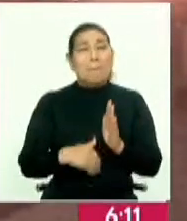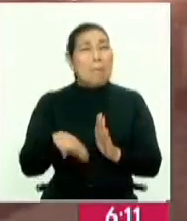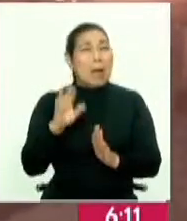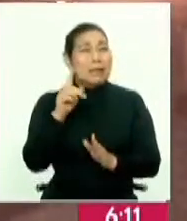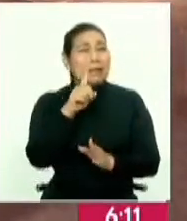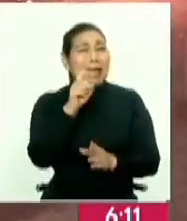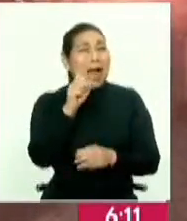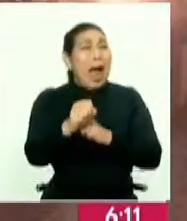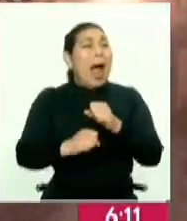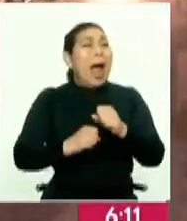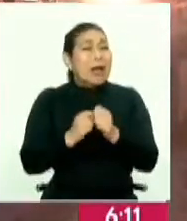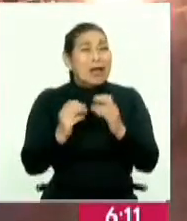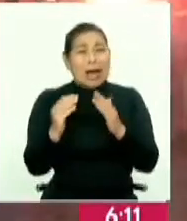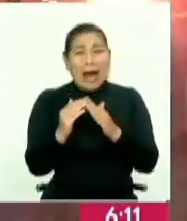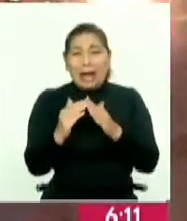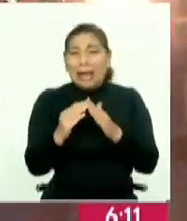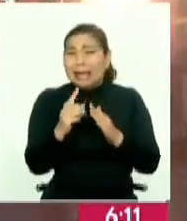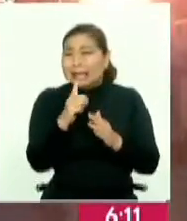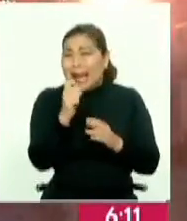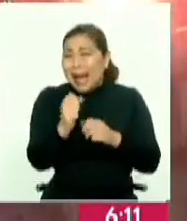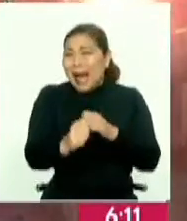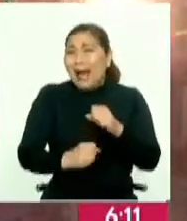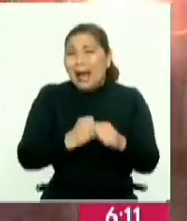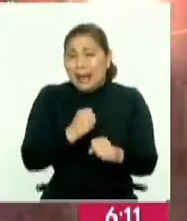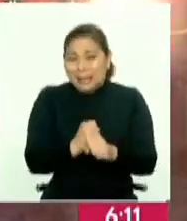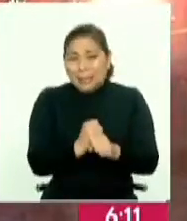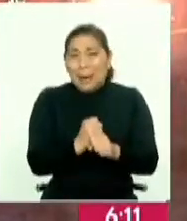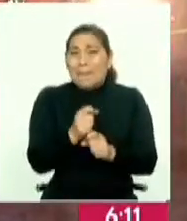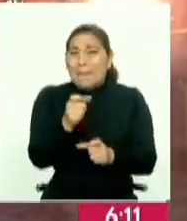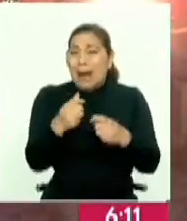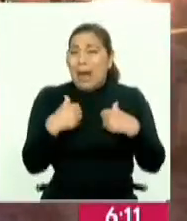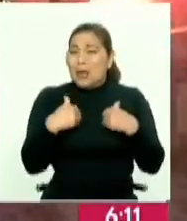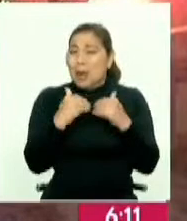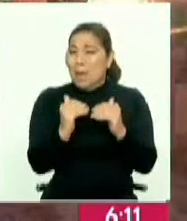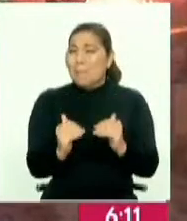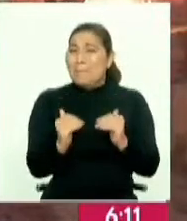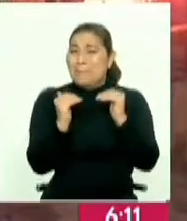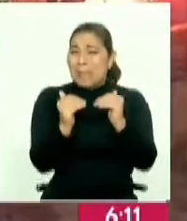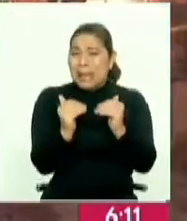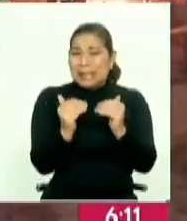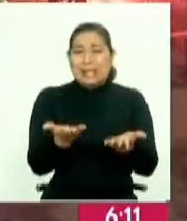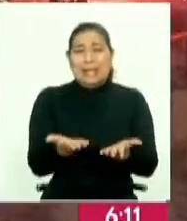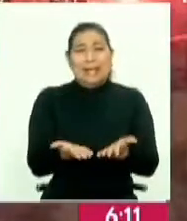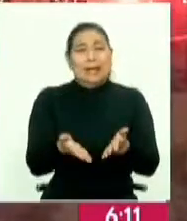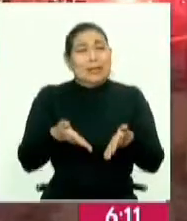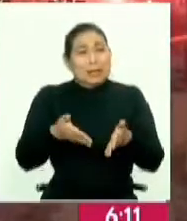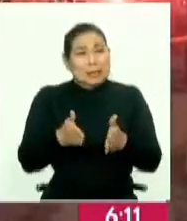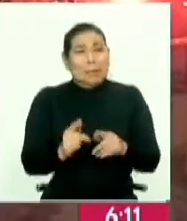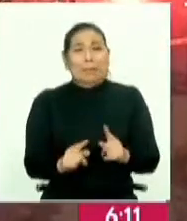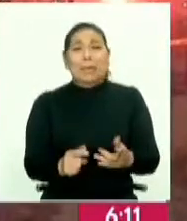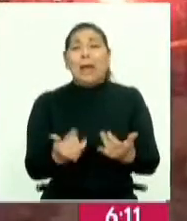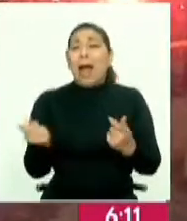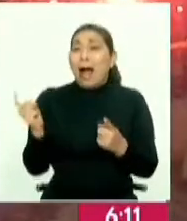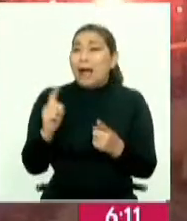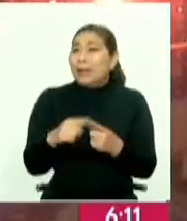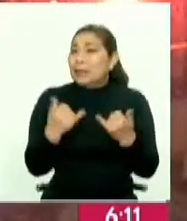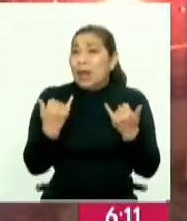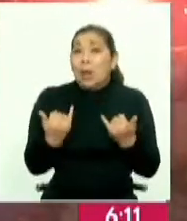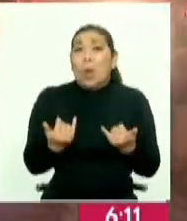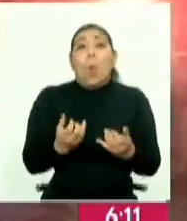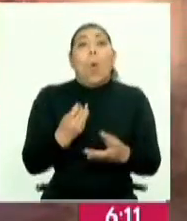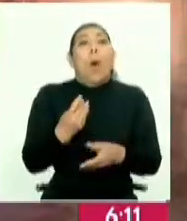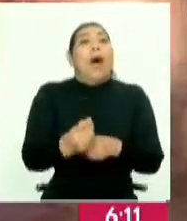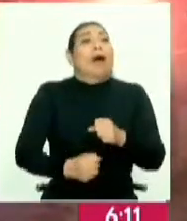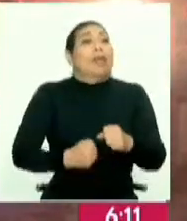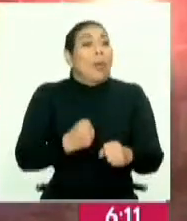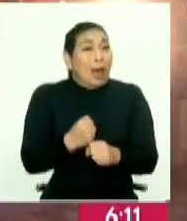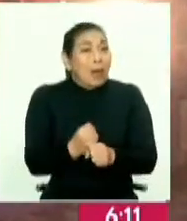100 años está quinta tiene más de 100 años han habido personas mayores ya que han nacido acá y hasta esa fecha imagínate